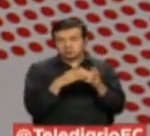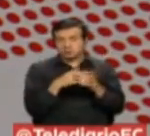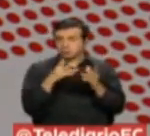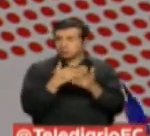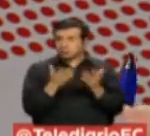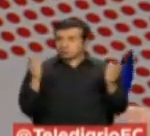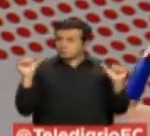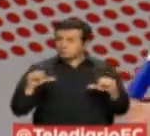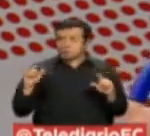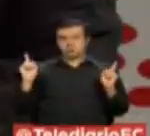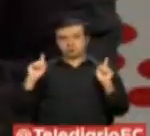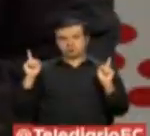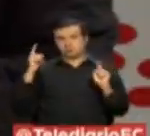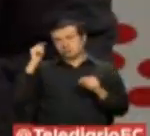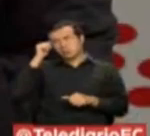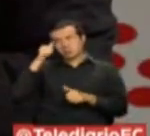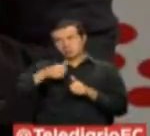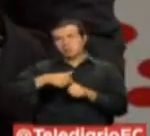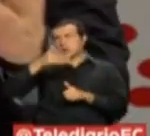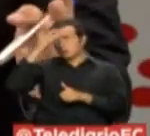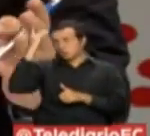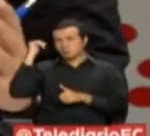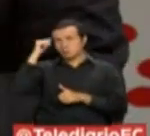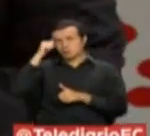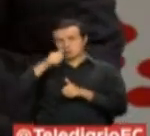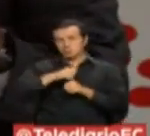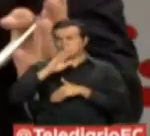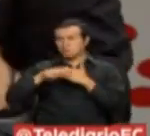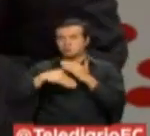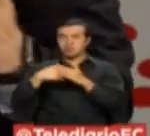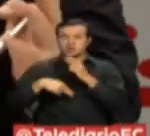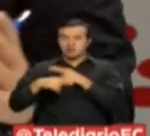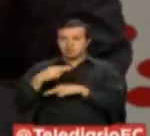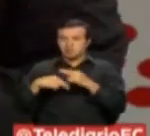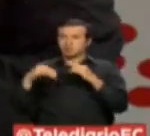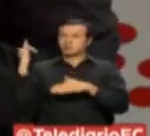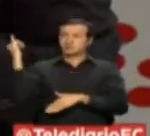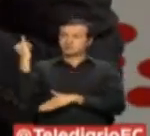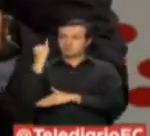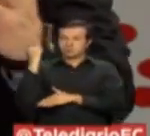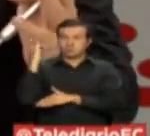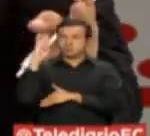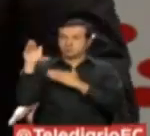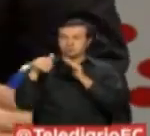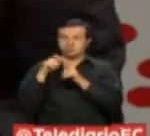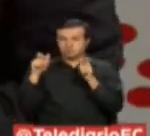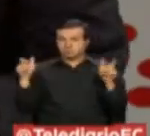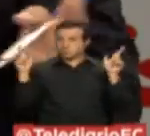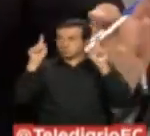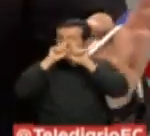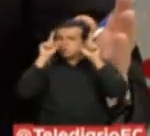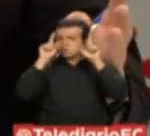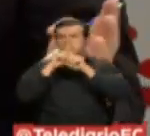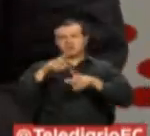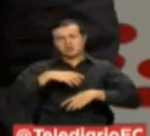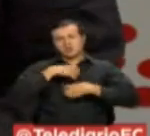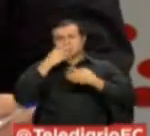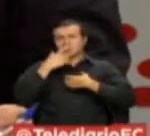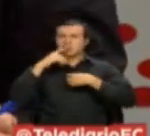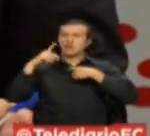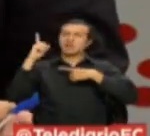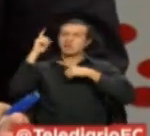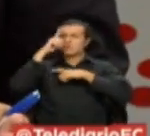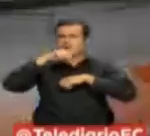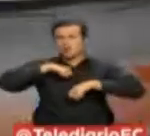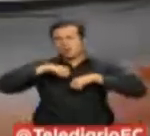mal. Yo me acuerdo cuando, en general, todos los emprendedores industriales, empresarios, se quejaban de lo difícil que era